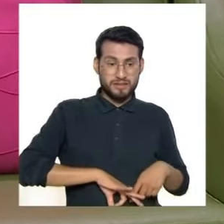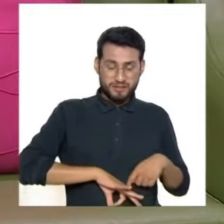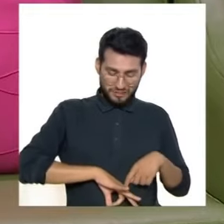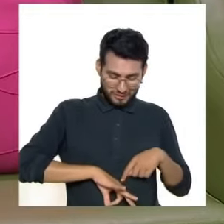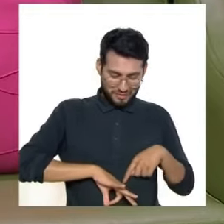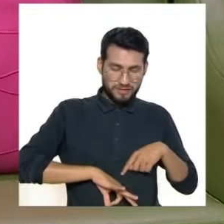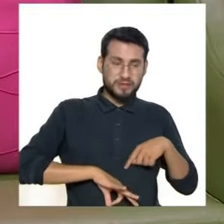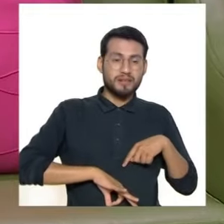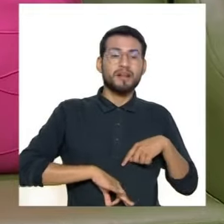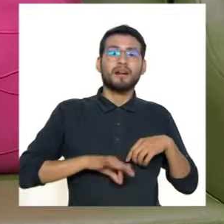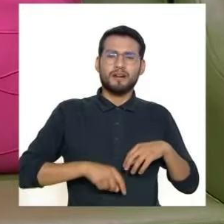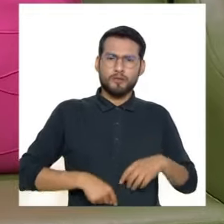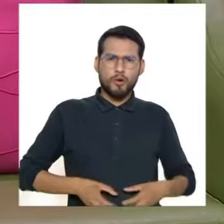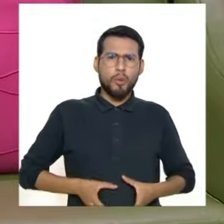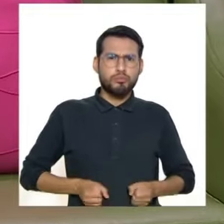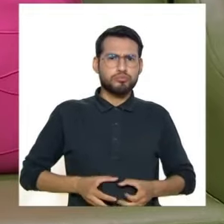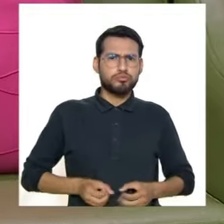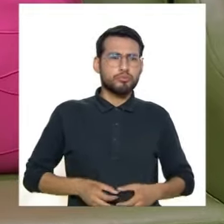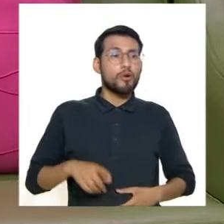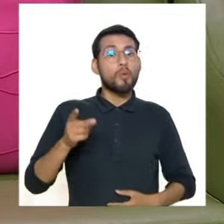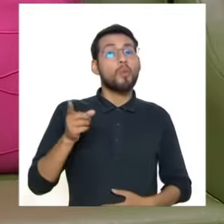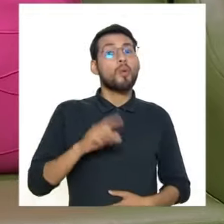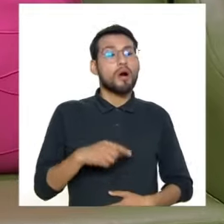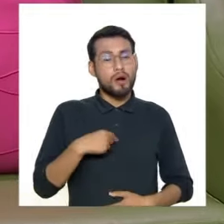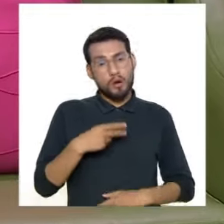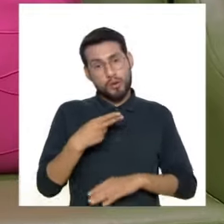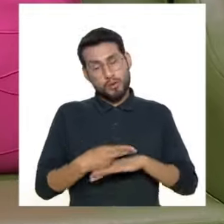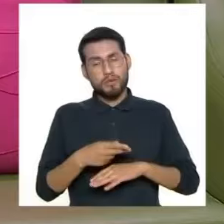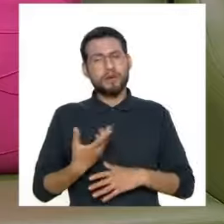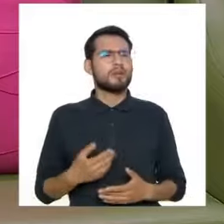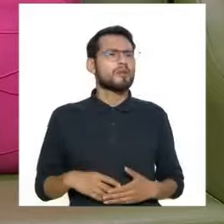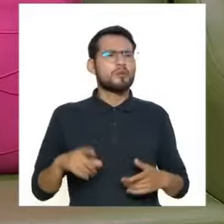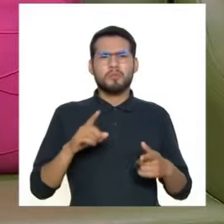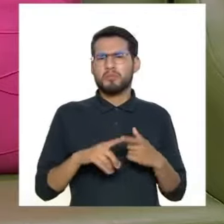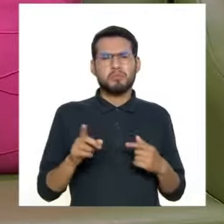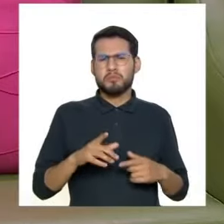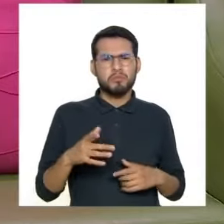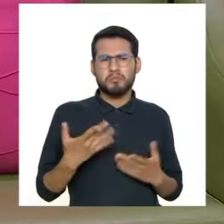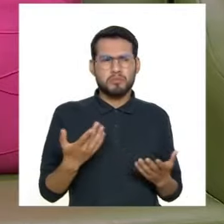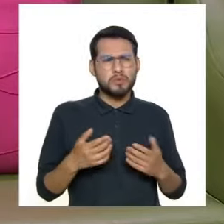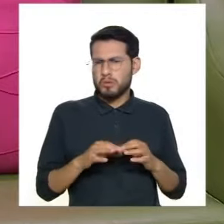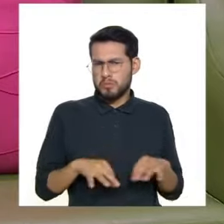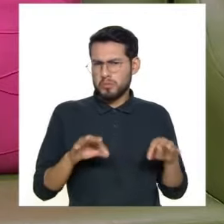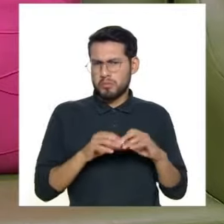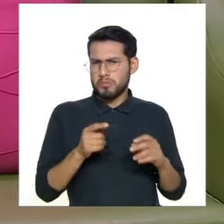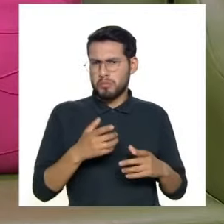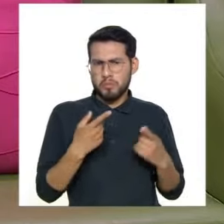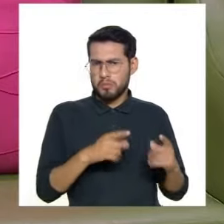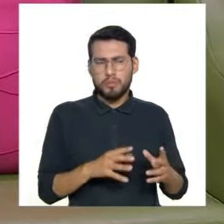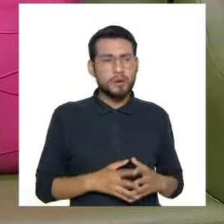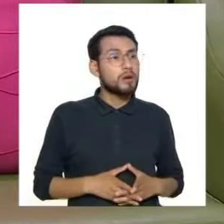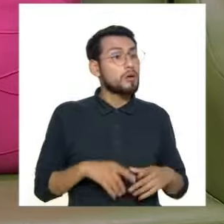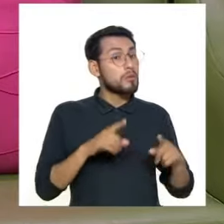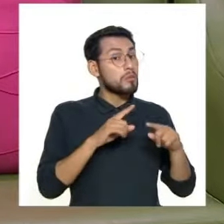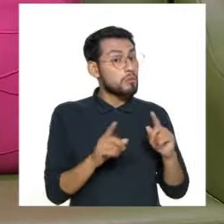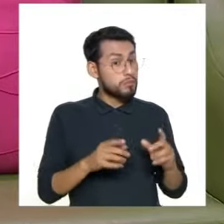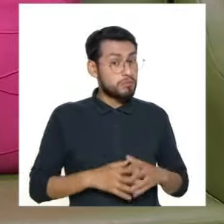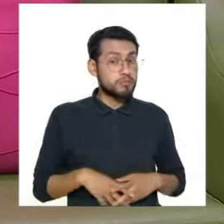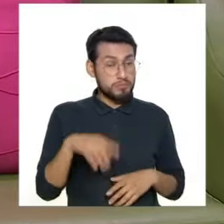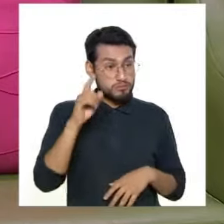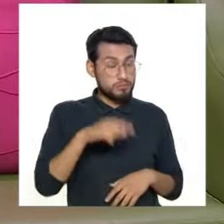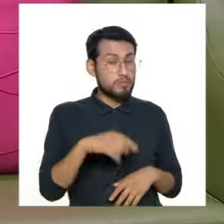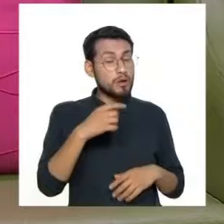latido muy muy persistente sobre todo cuando uno está acostado pero no creo que sea un síntoma muy importante para este caso no pero sin embargo hay